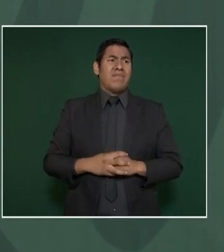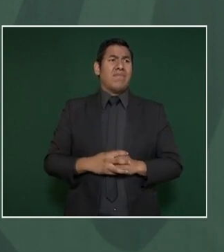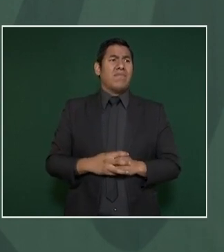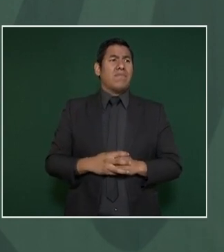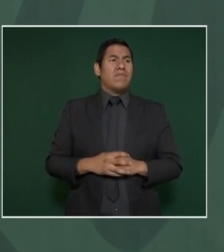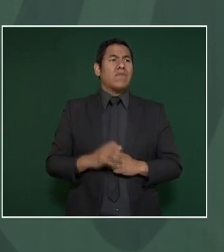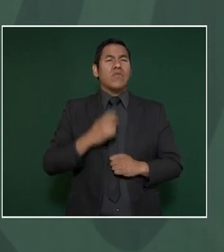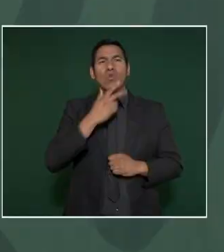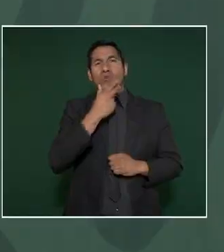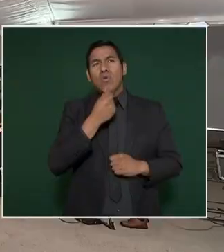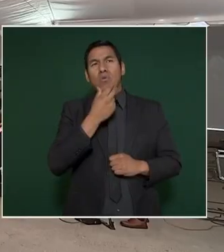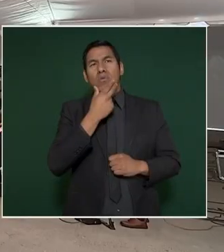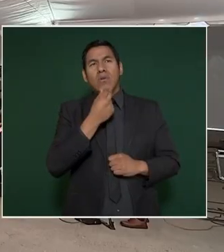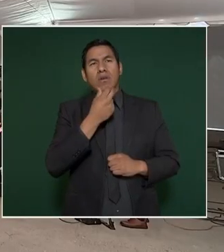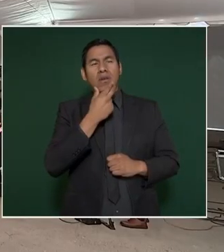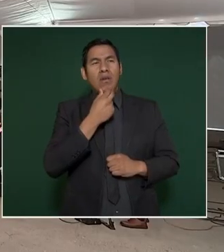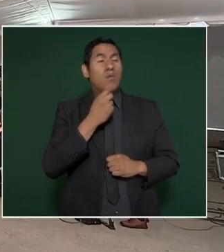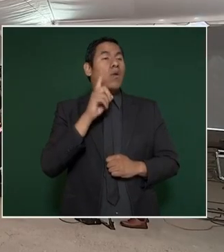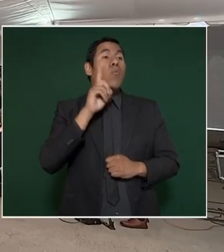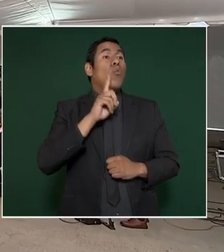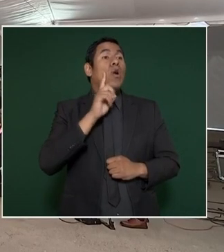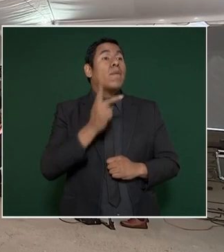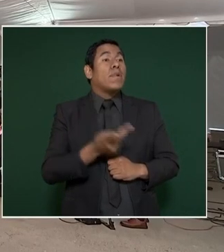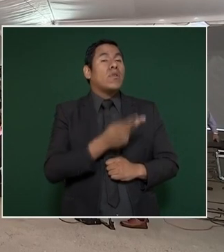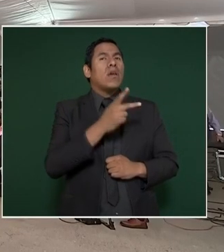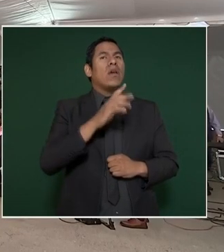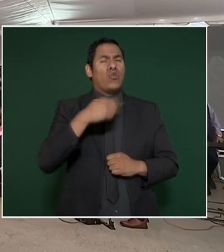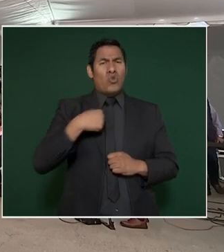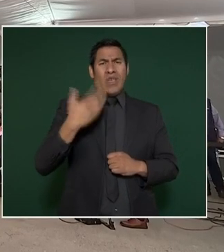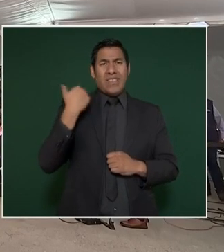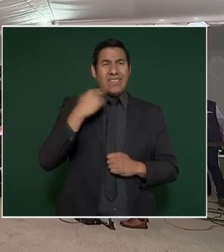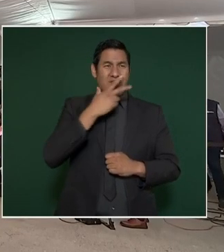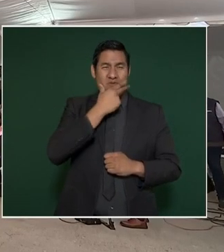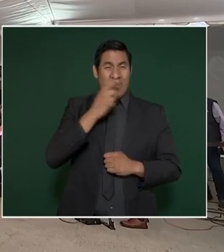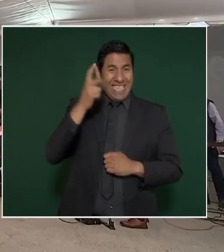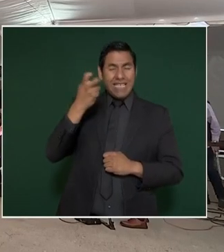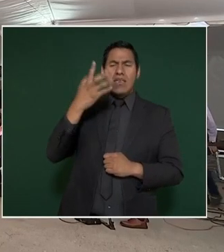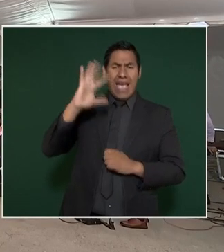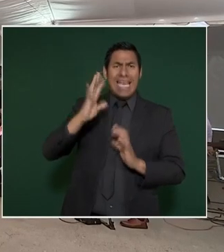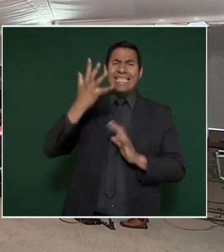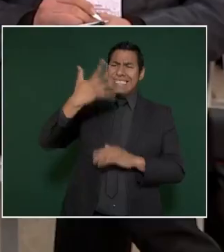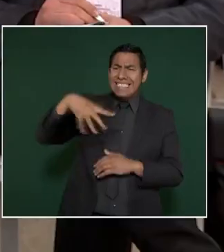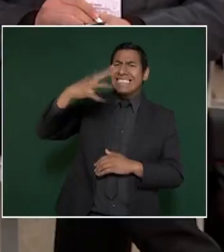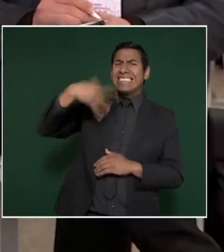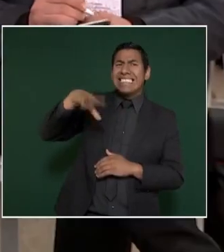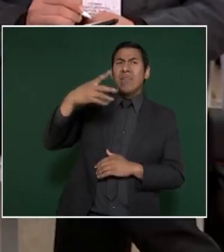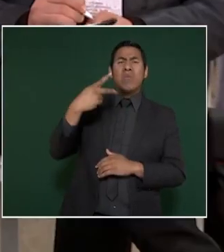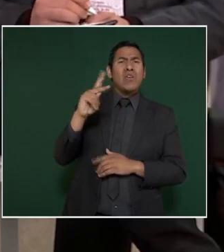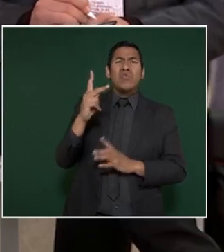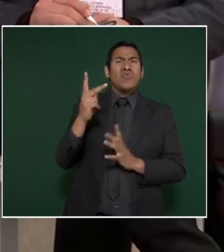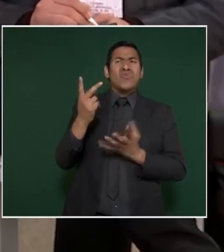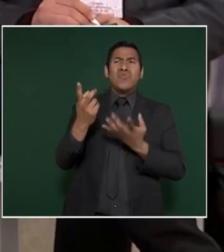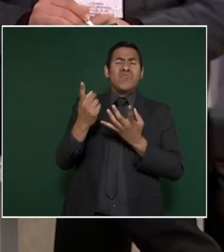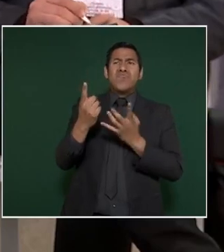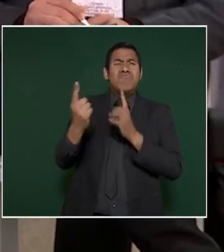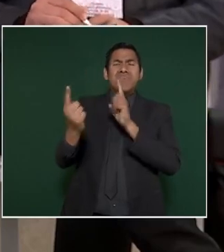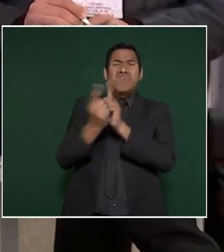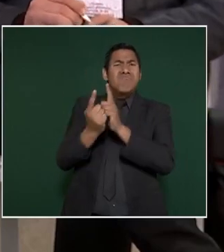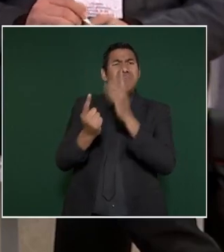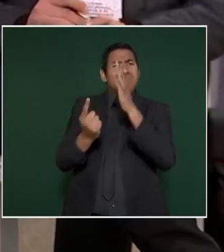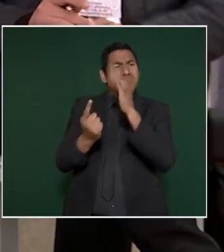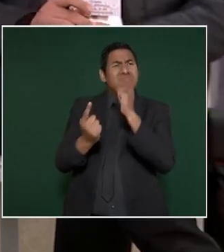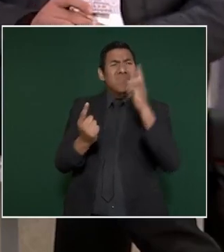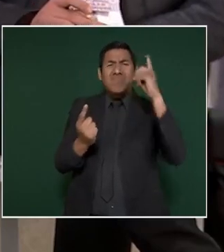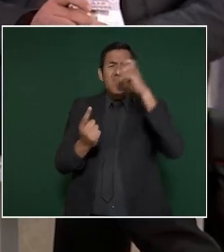perfectamente lo hemos buscado para que nos diga qué es lo que está pasando por qué no se abren las garitas